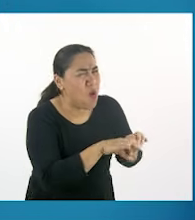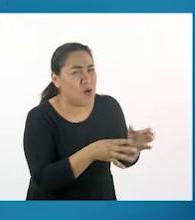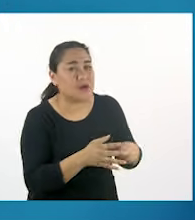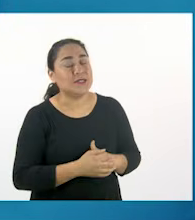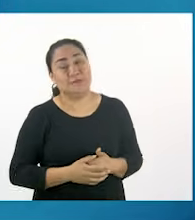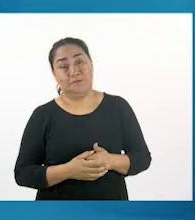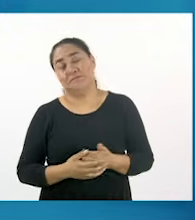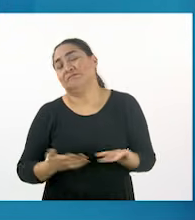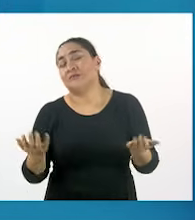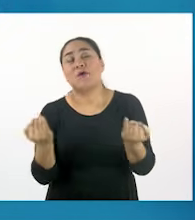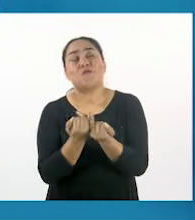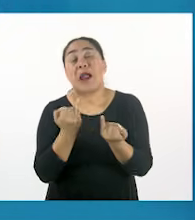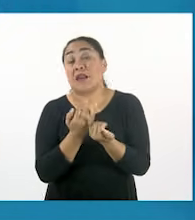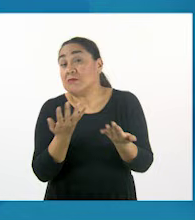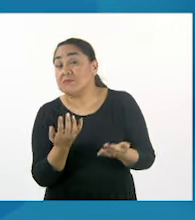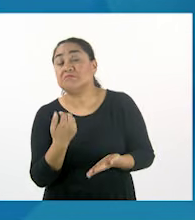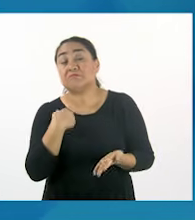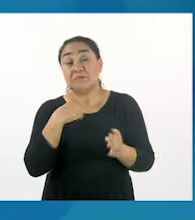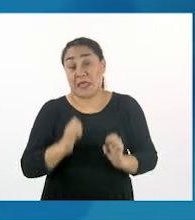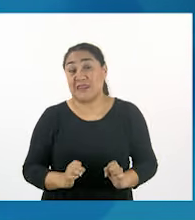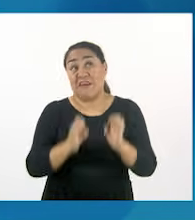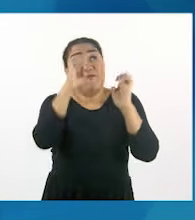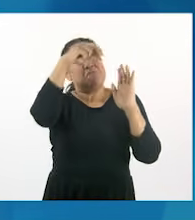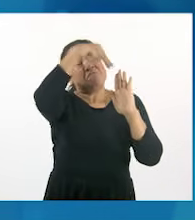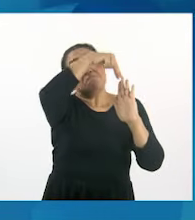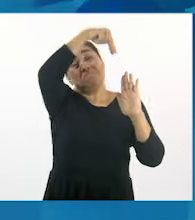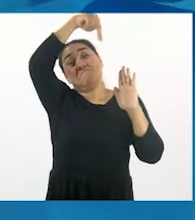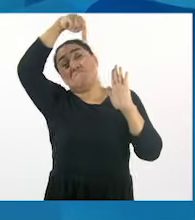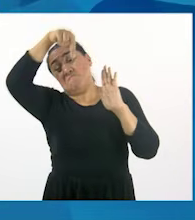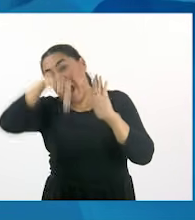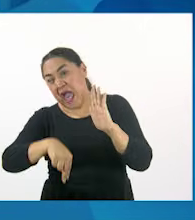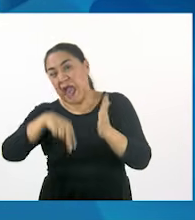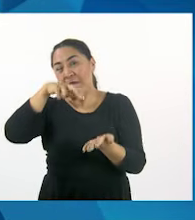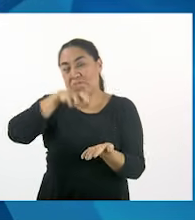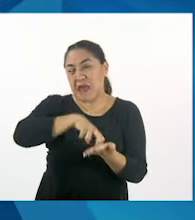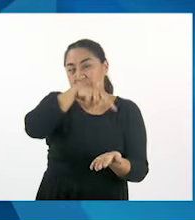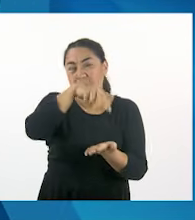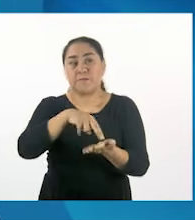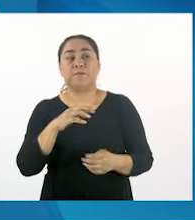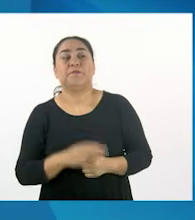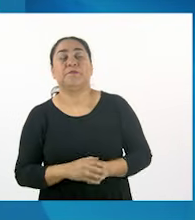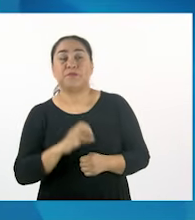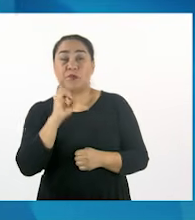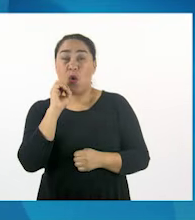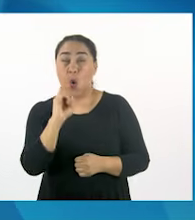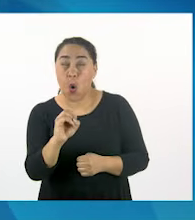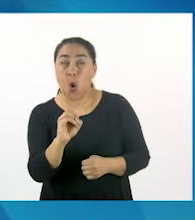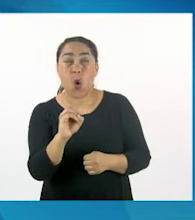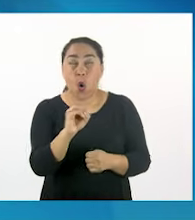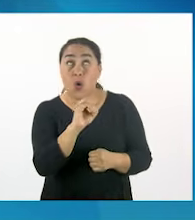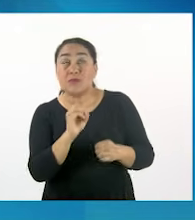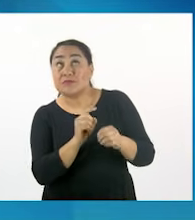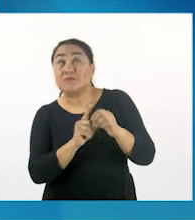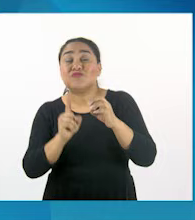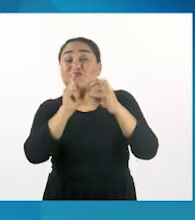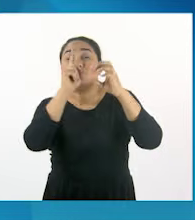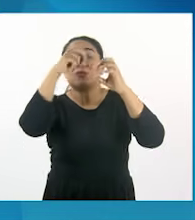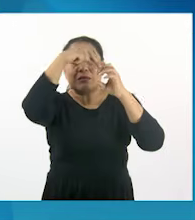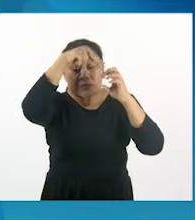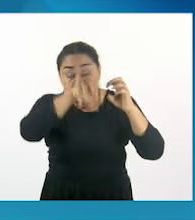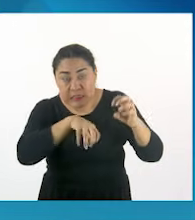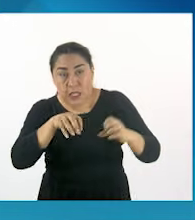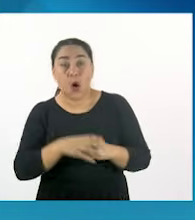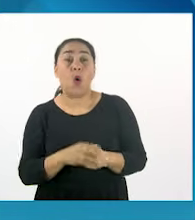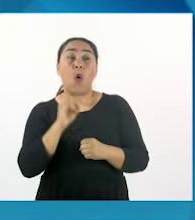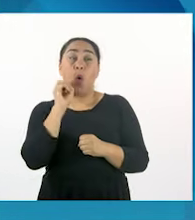Como cuando salto de un edificio a otro. ¿O como cuando recoges muestras de Marte? ¡Sí! O como